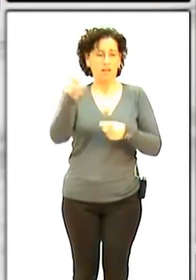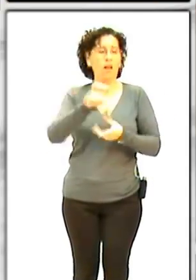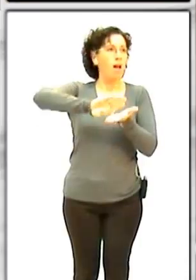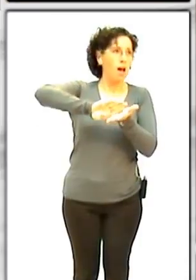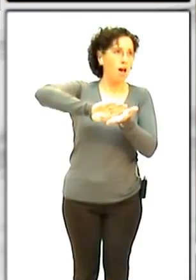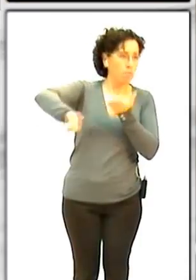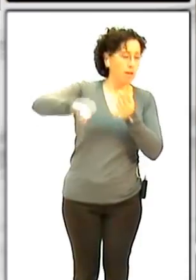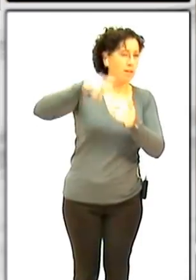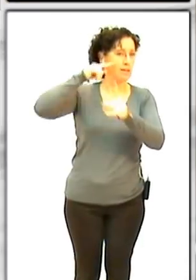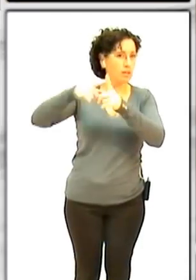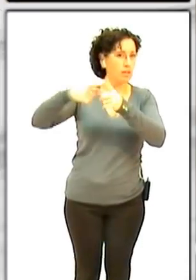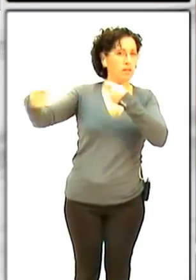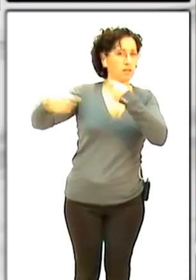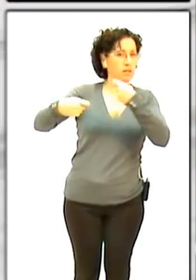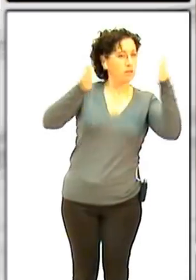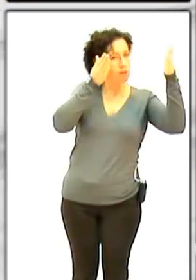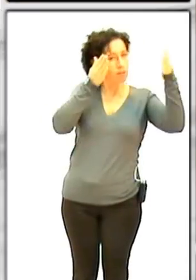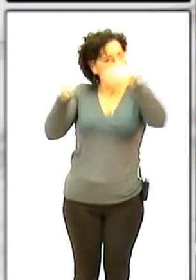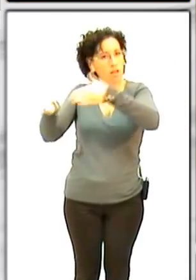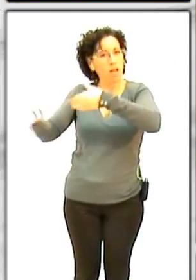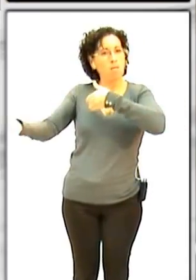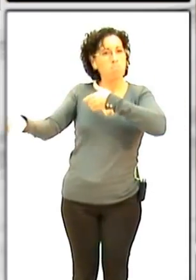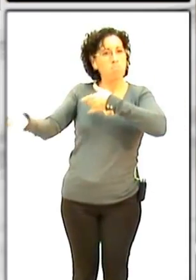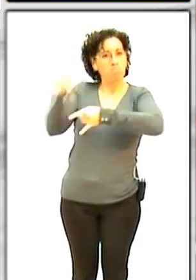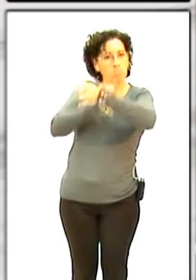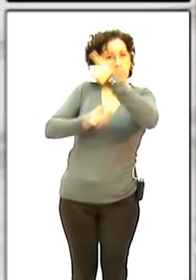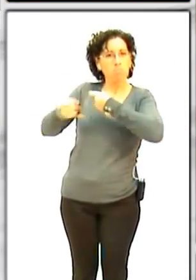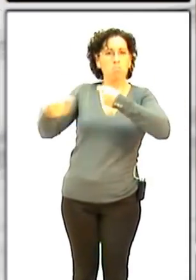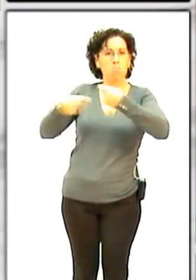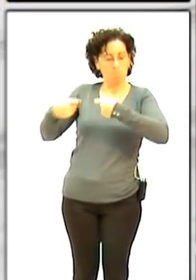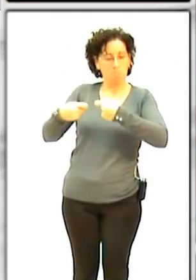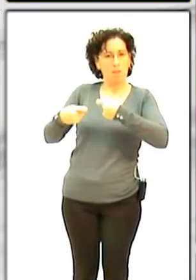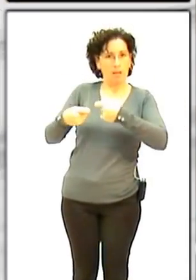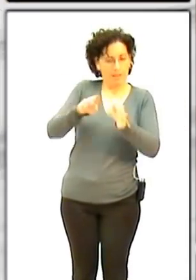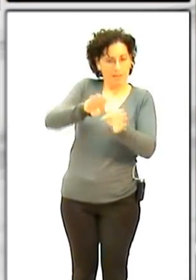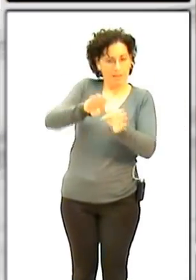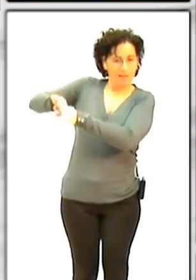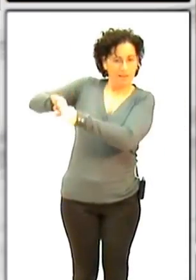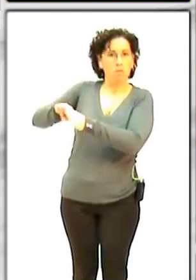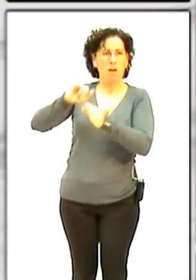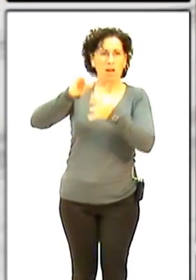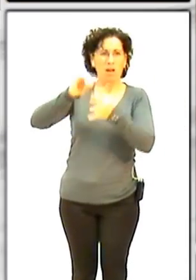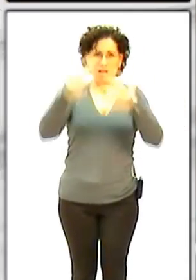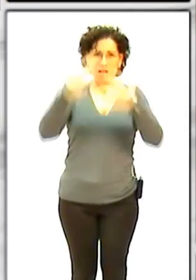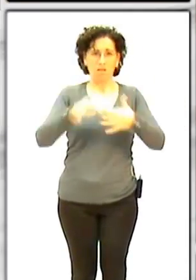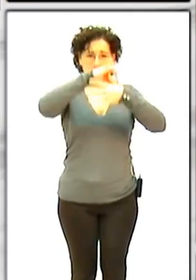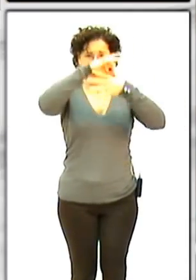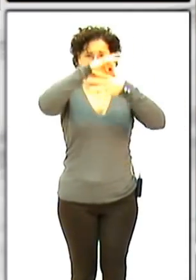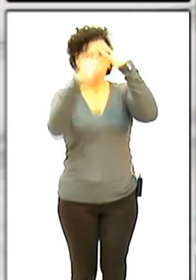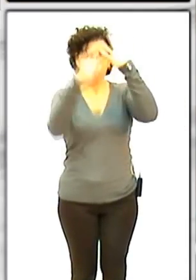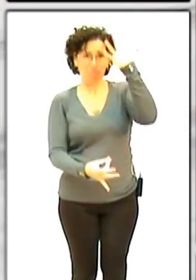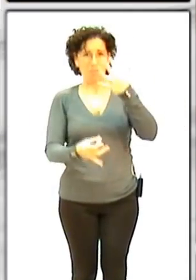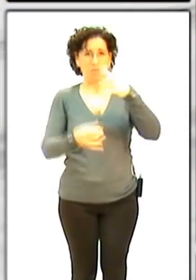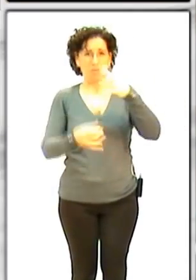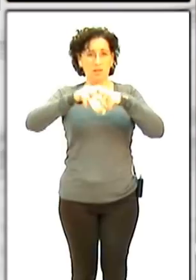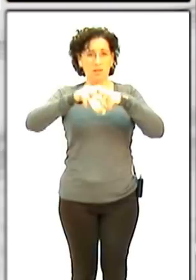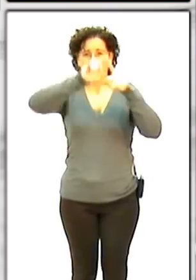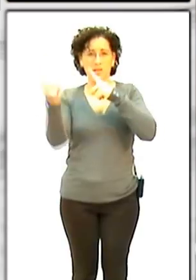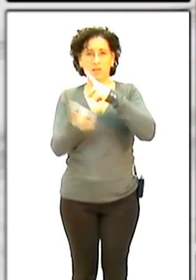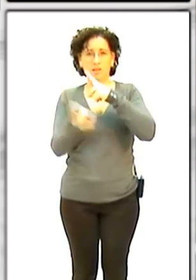o más dedicadas al marketing, que también tienen otras ventajas publicitarias y demás, pero dentro de la parte de accesibilidad